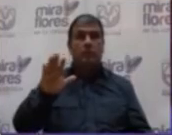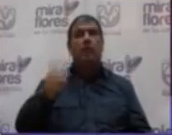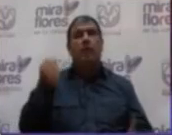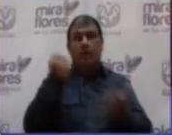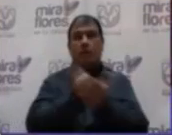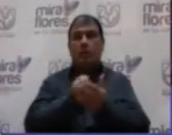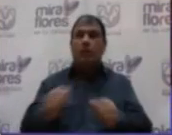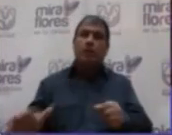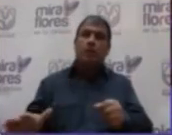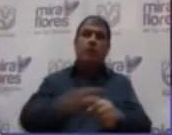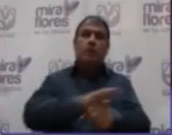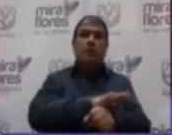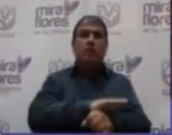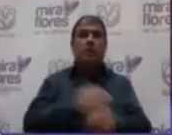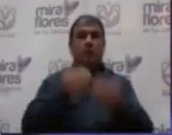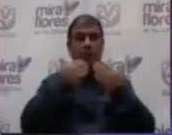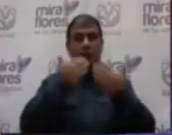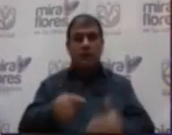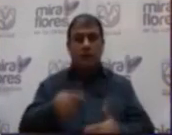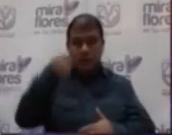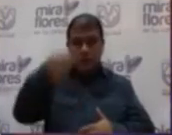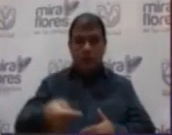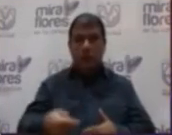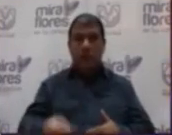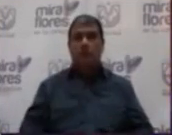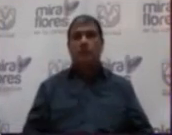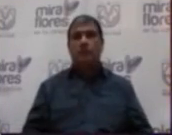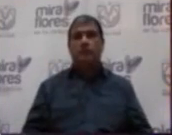por unanimidad de votos. Muchas gracias. Vamos al siguiente punto.